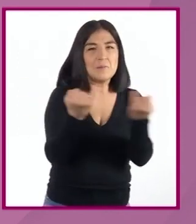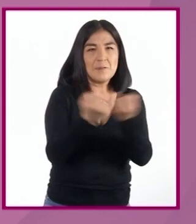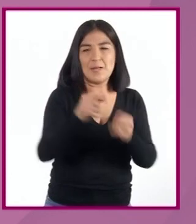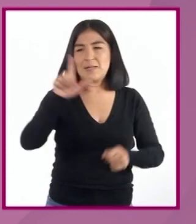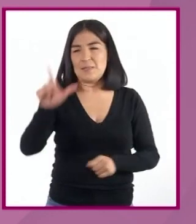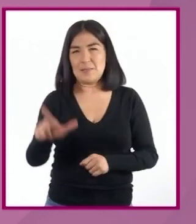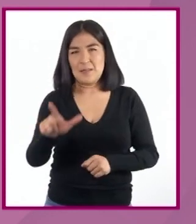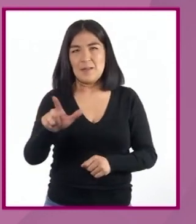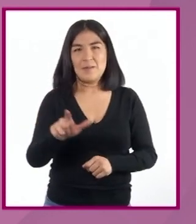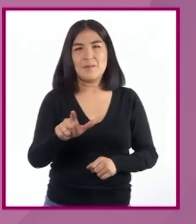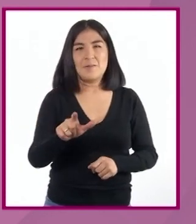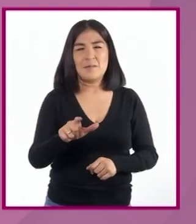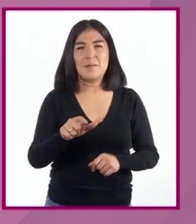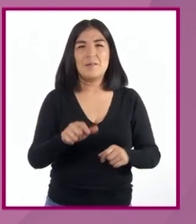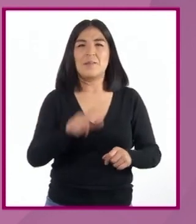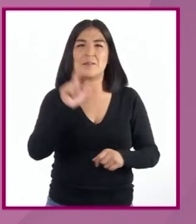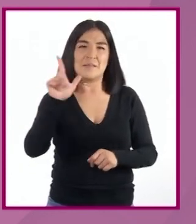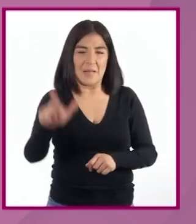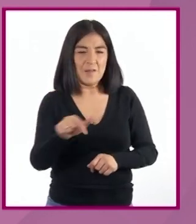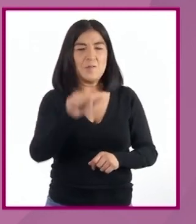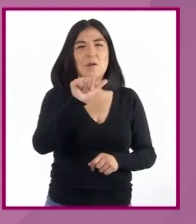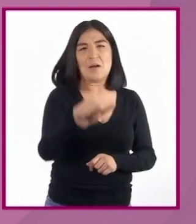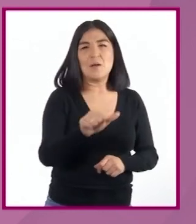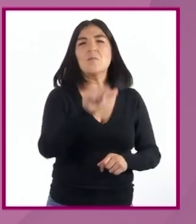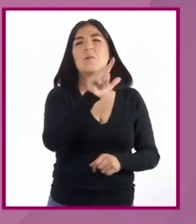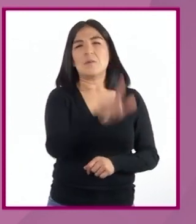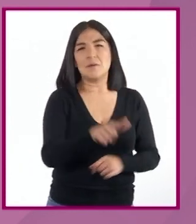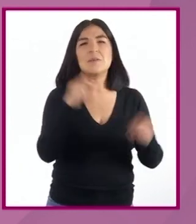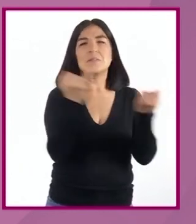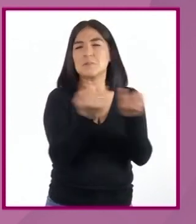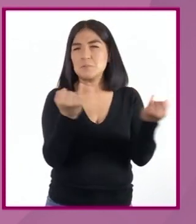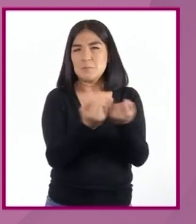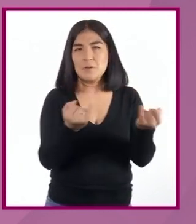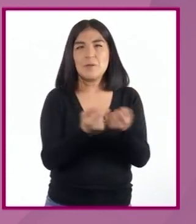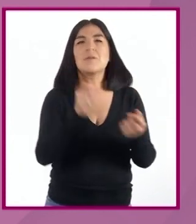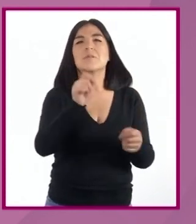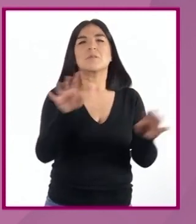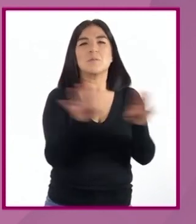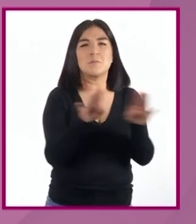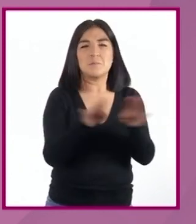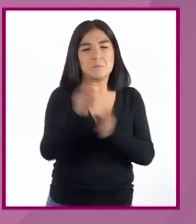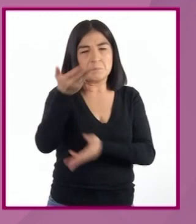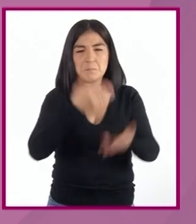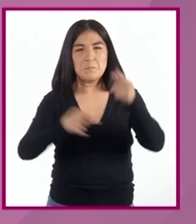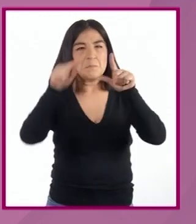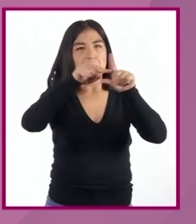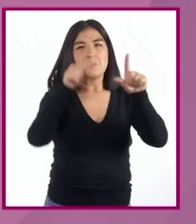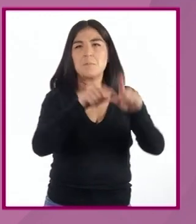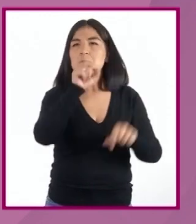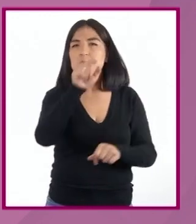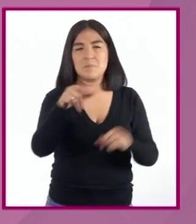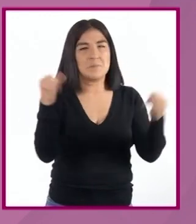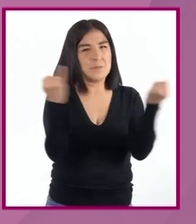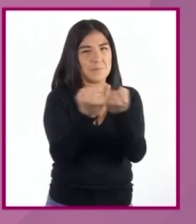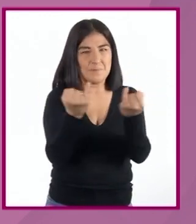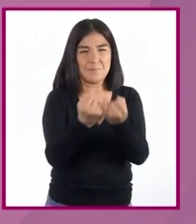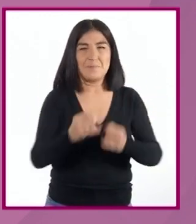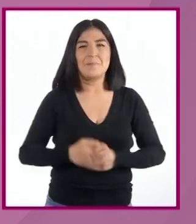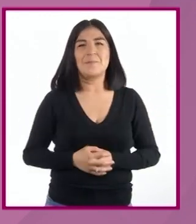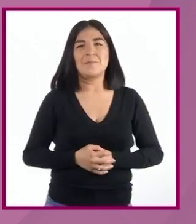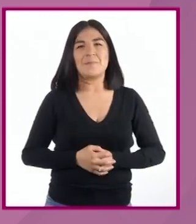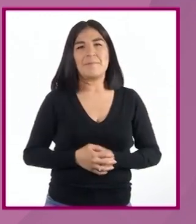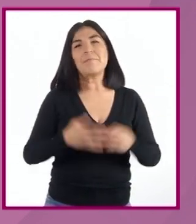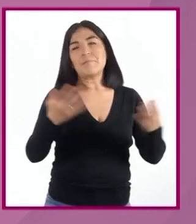lado, ángulo, lado, porque tienen lados iguales y un ángulo compartido entre ellos es el mismo.